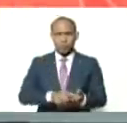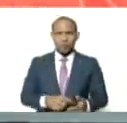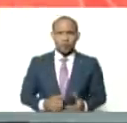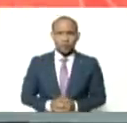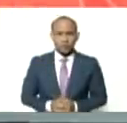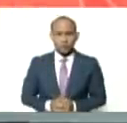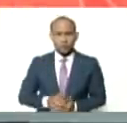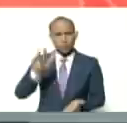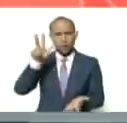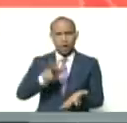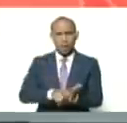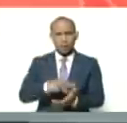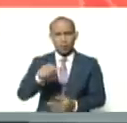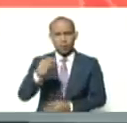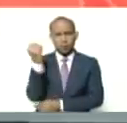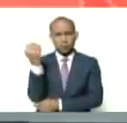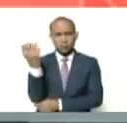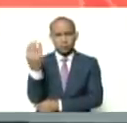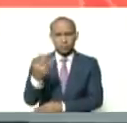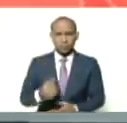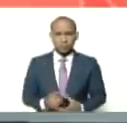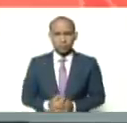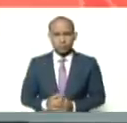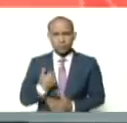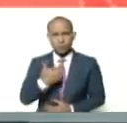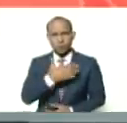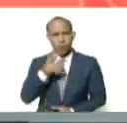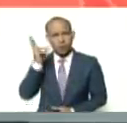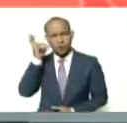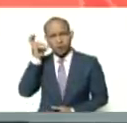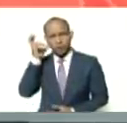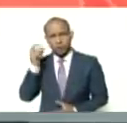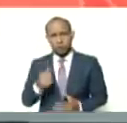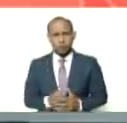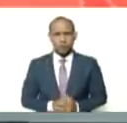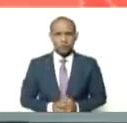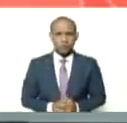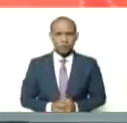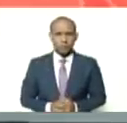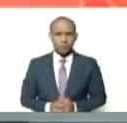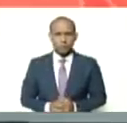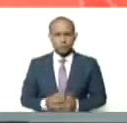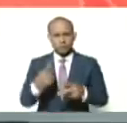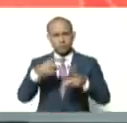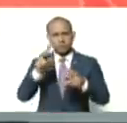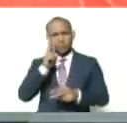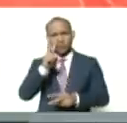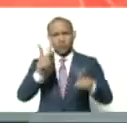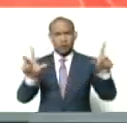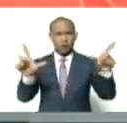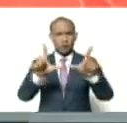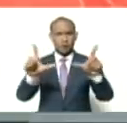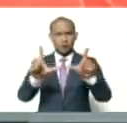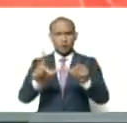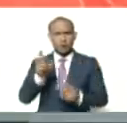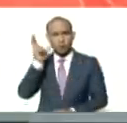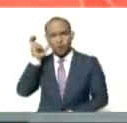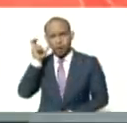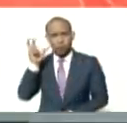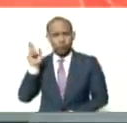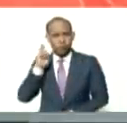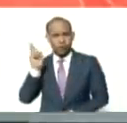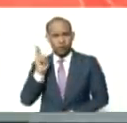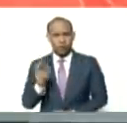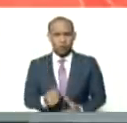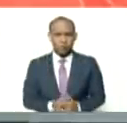sido aprobado por este Congreso, y yo quiero escuchar, y que aquellos que nos ven por televisión, nos escuchan por